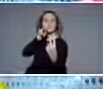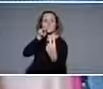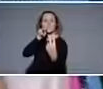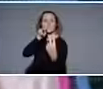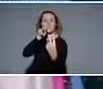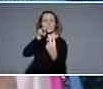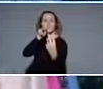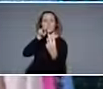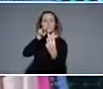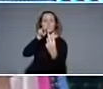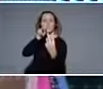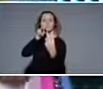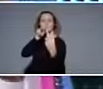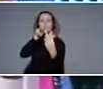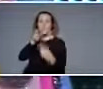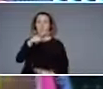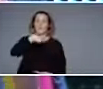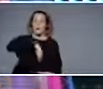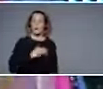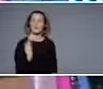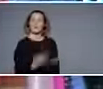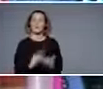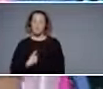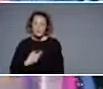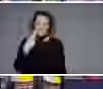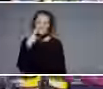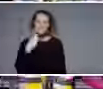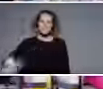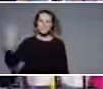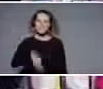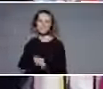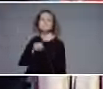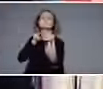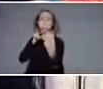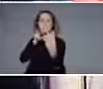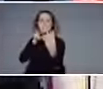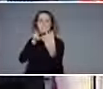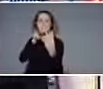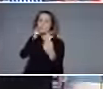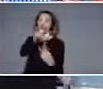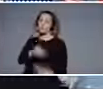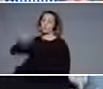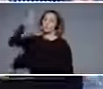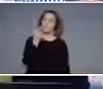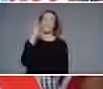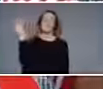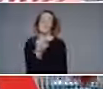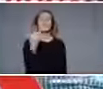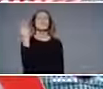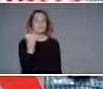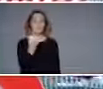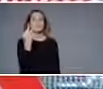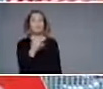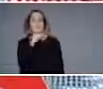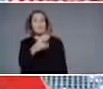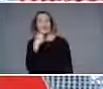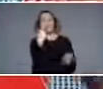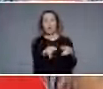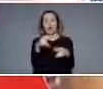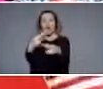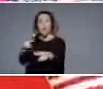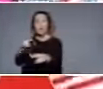apartar, para demostrarle que no hay temor y que van a tener que pagar, para que a un político ha